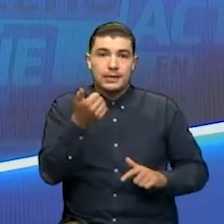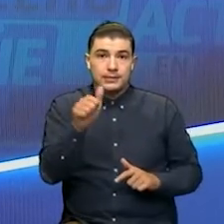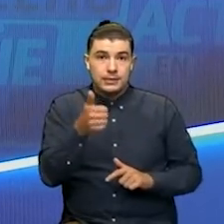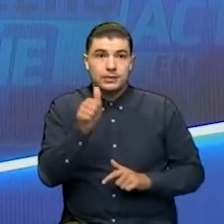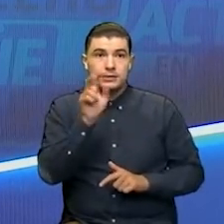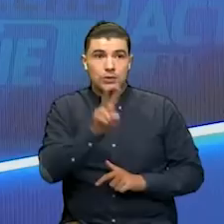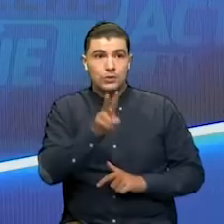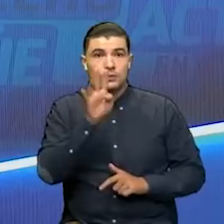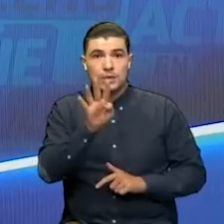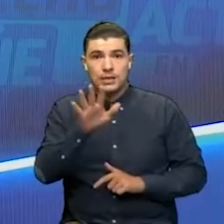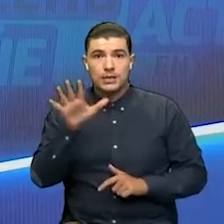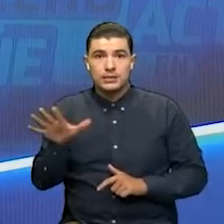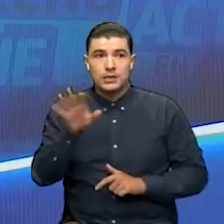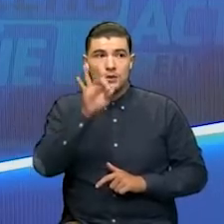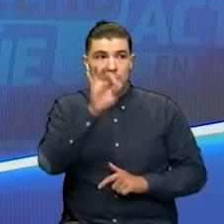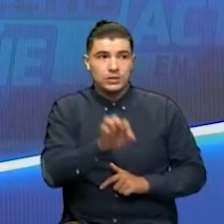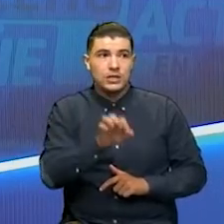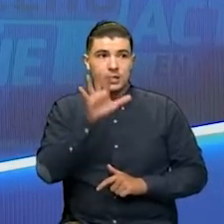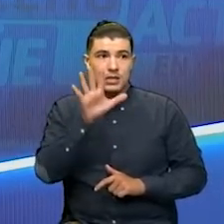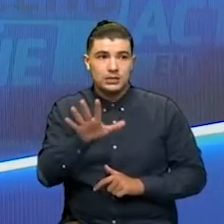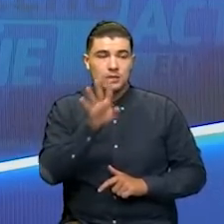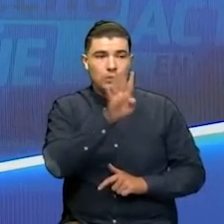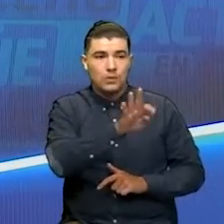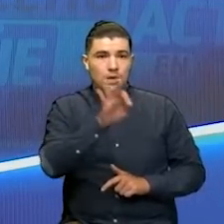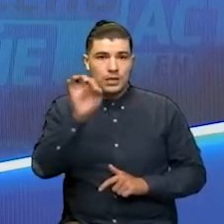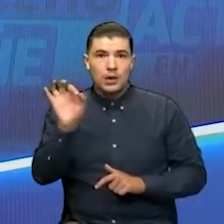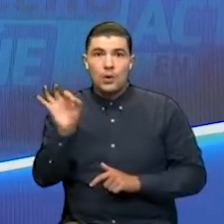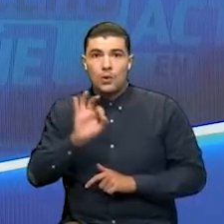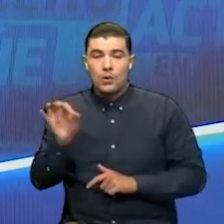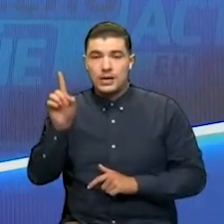310-245-8548 y llamando a nuestra línea fija al